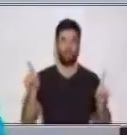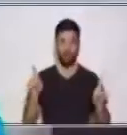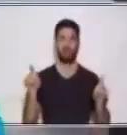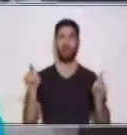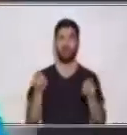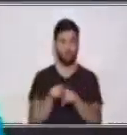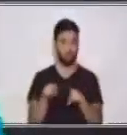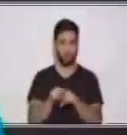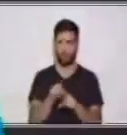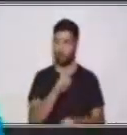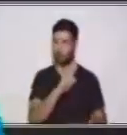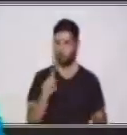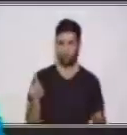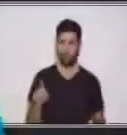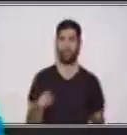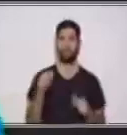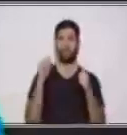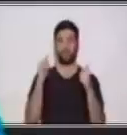Vamos a borrar esa parte